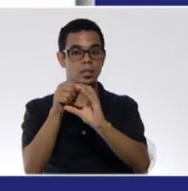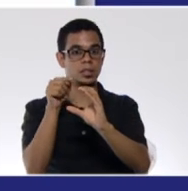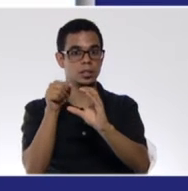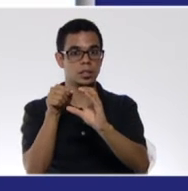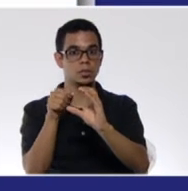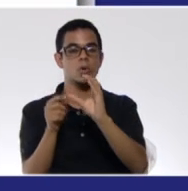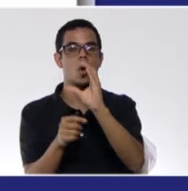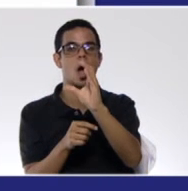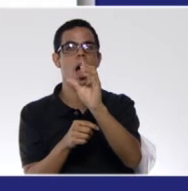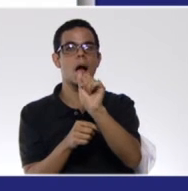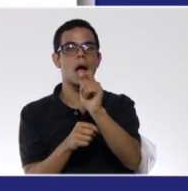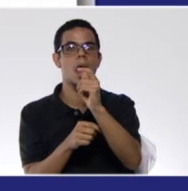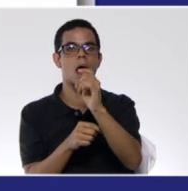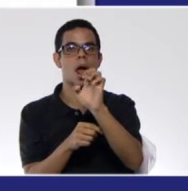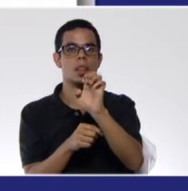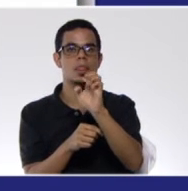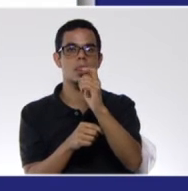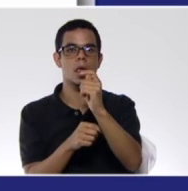catetos.